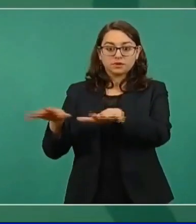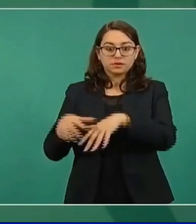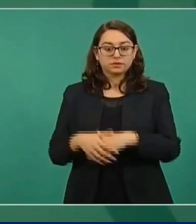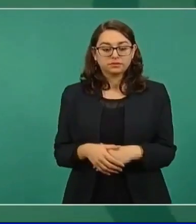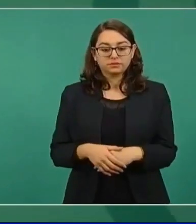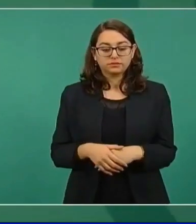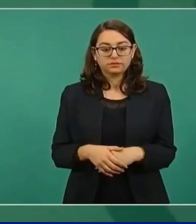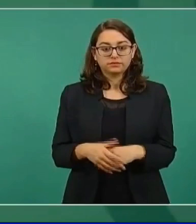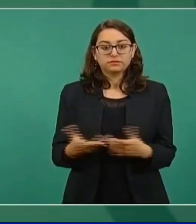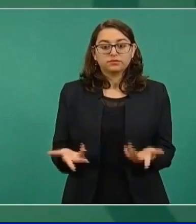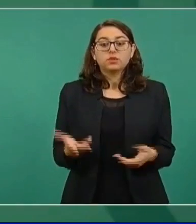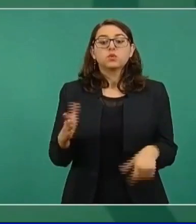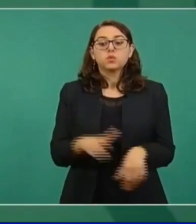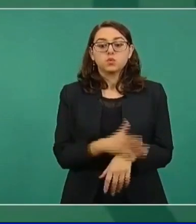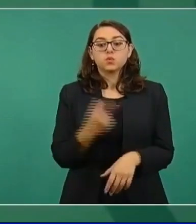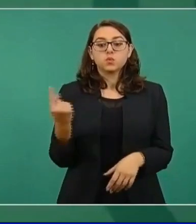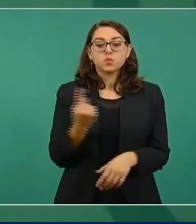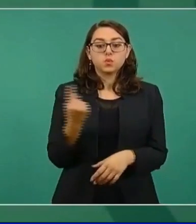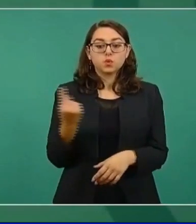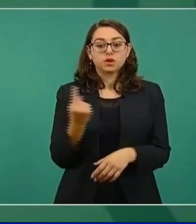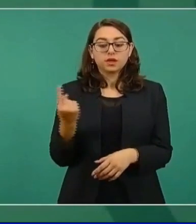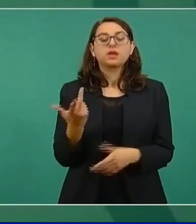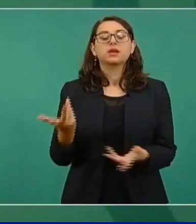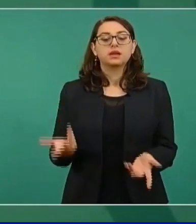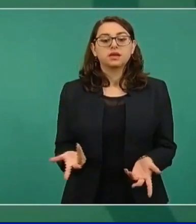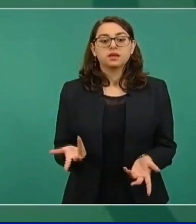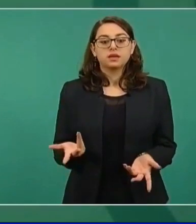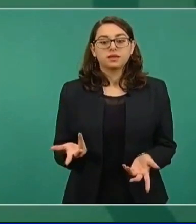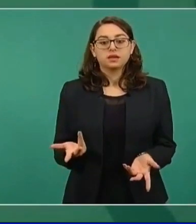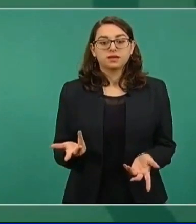porque no se puede alegar